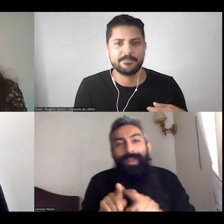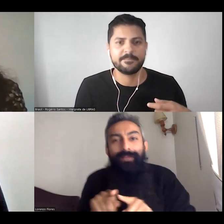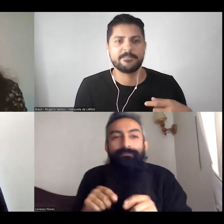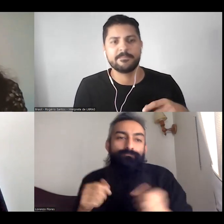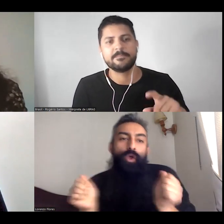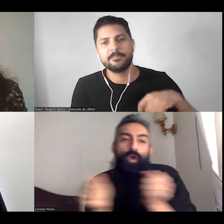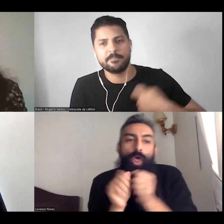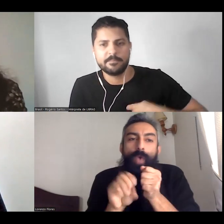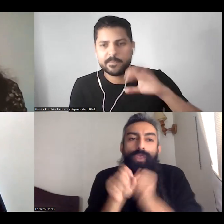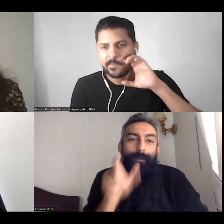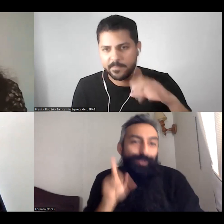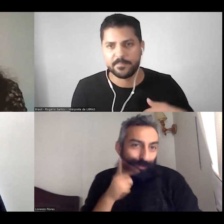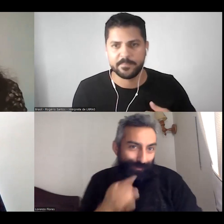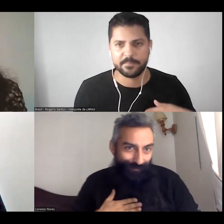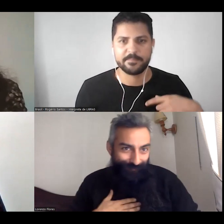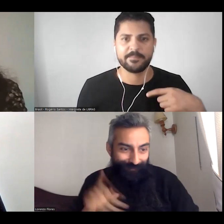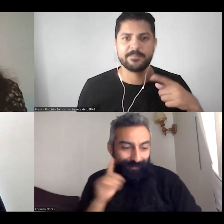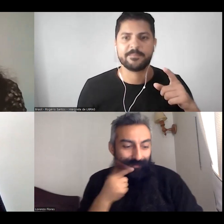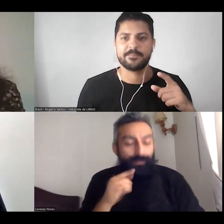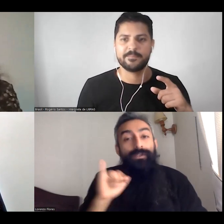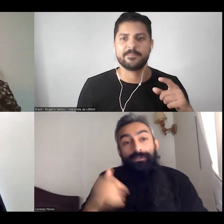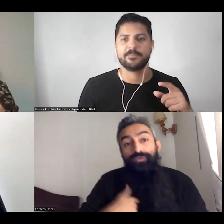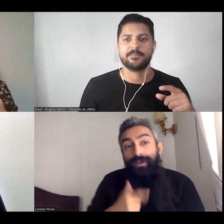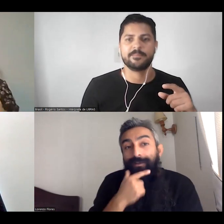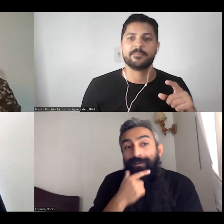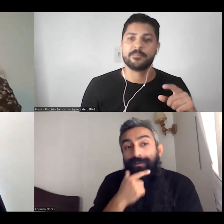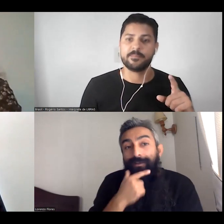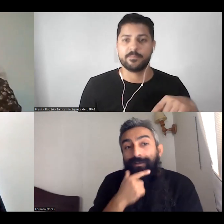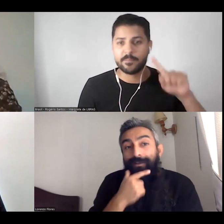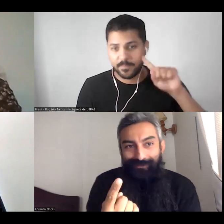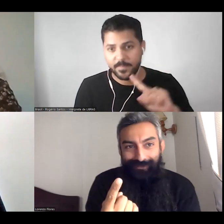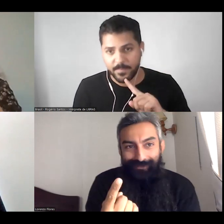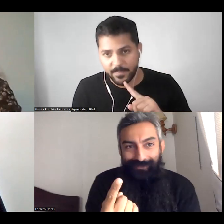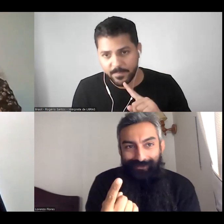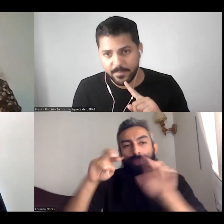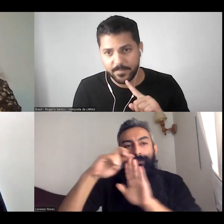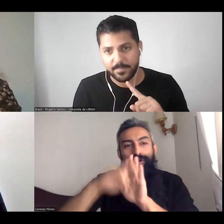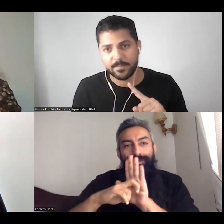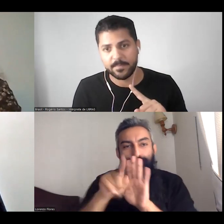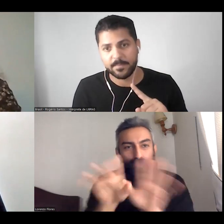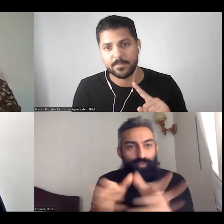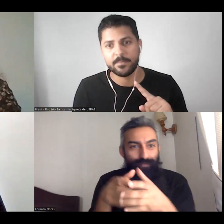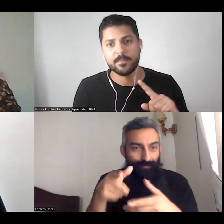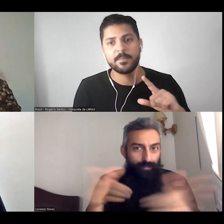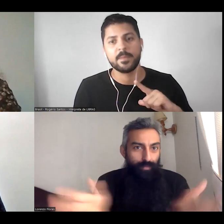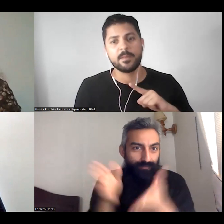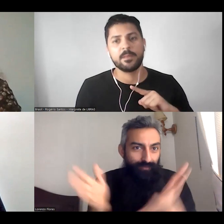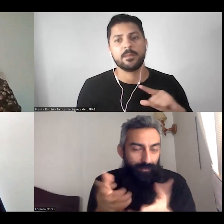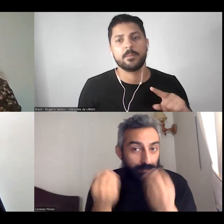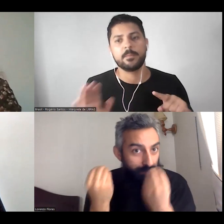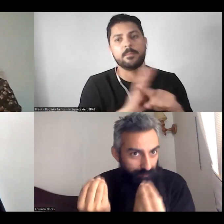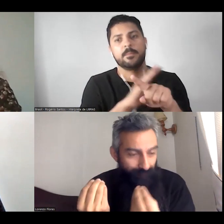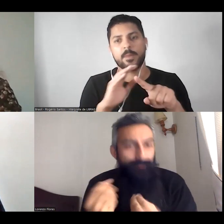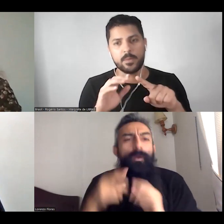Concepción. Bueno, igual soy coeducador sordo y tengo una pregunta sobre